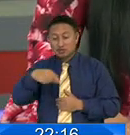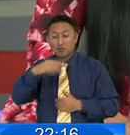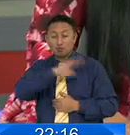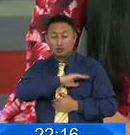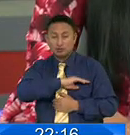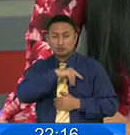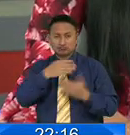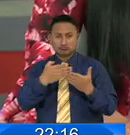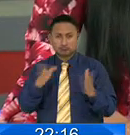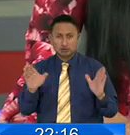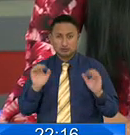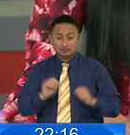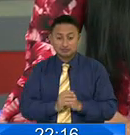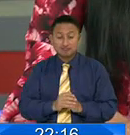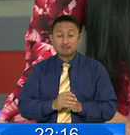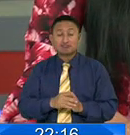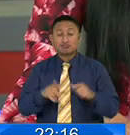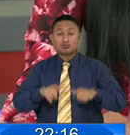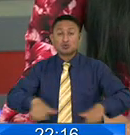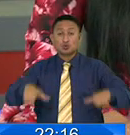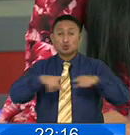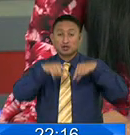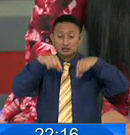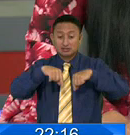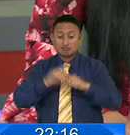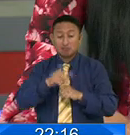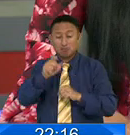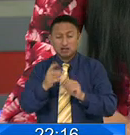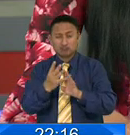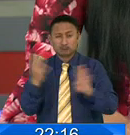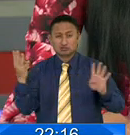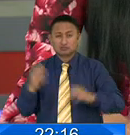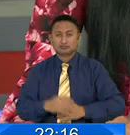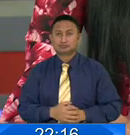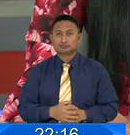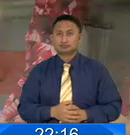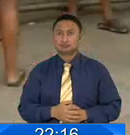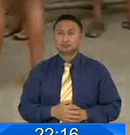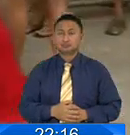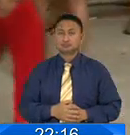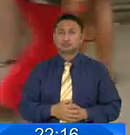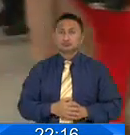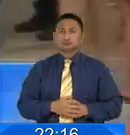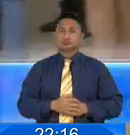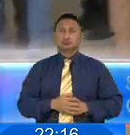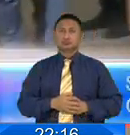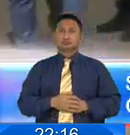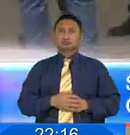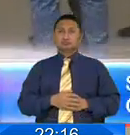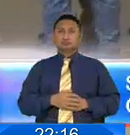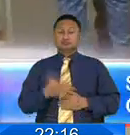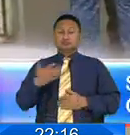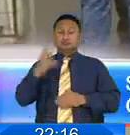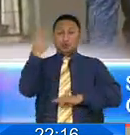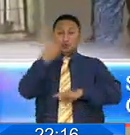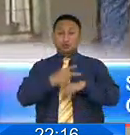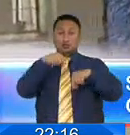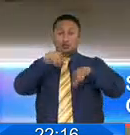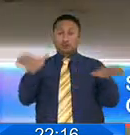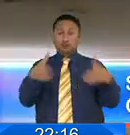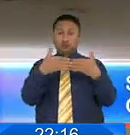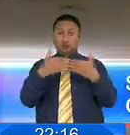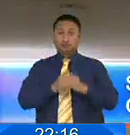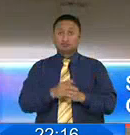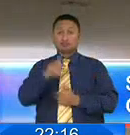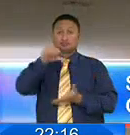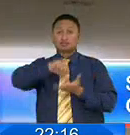municipio. En algunos puntos se registraron aglomeraciones. Tras 2 días de permanecer cerrados, los centros